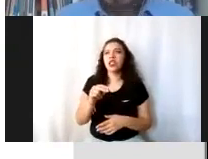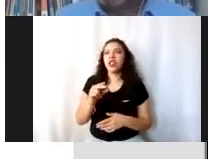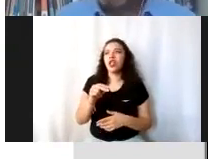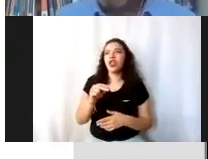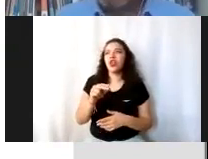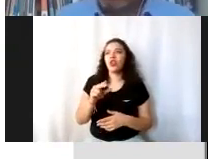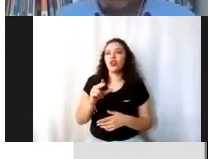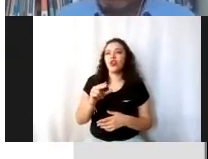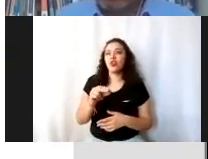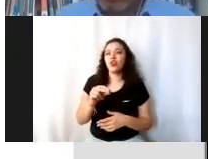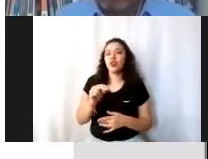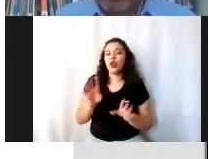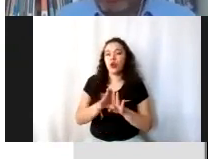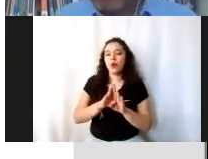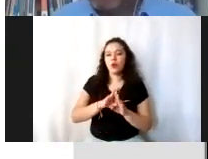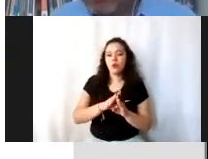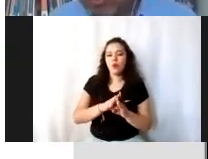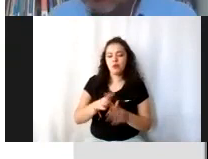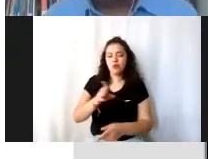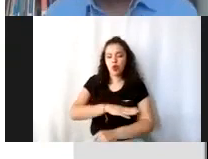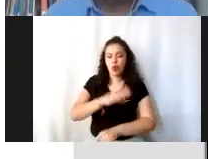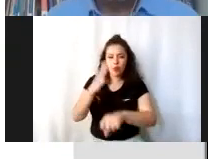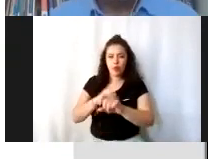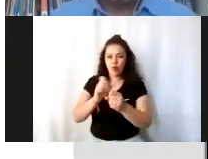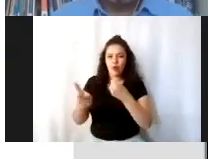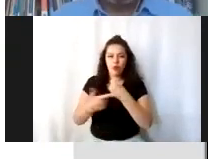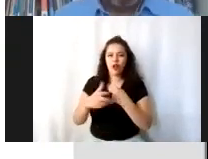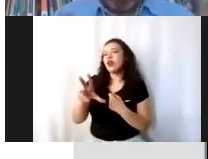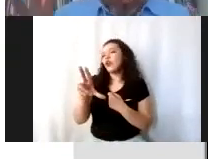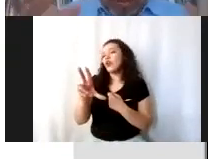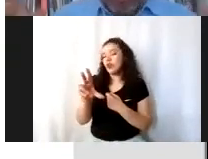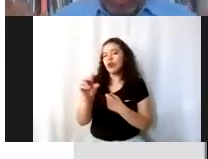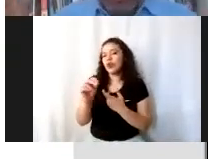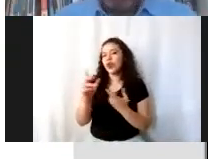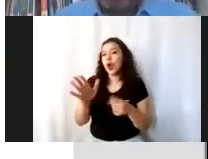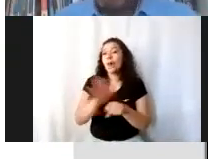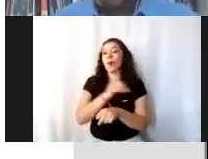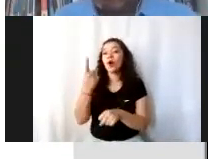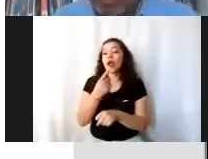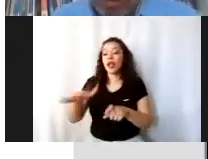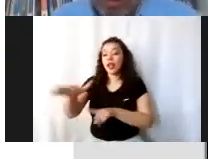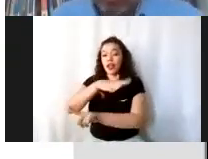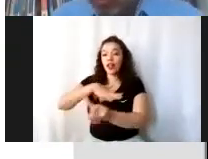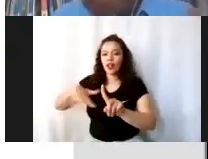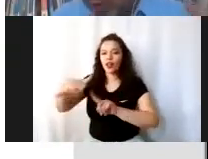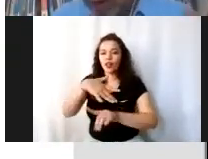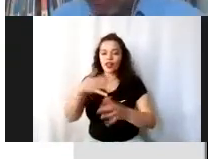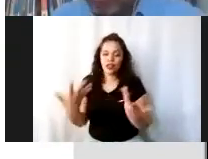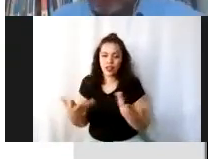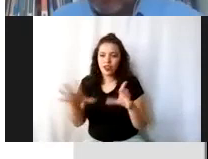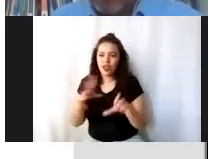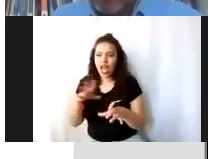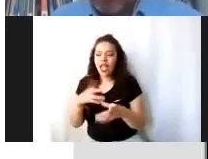ningún tipo de sanción, dadas las circunstancias que estamos recreando de manera imaginaria o